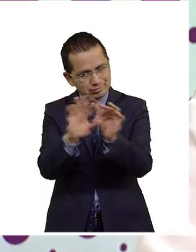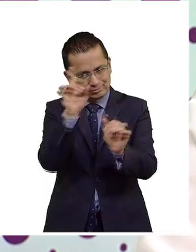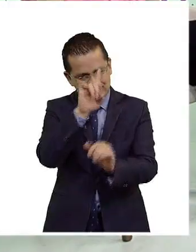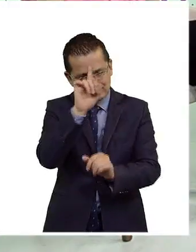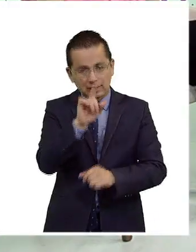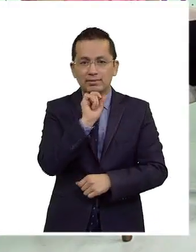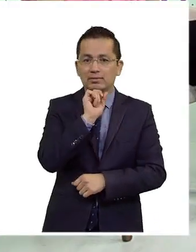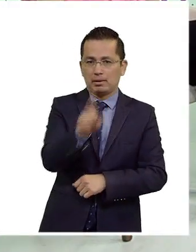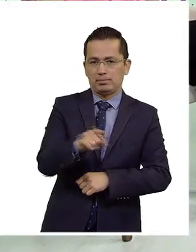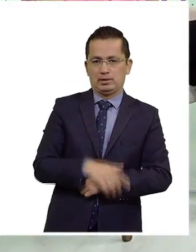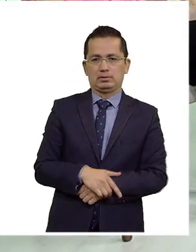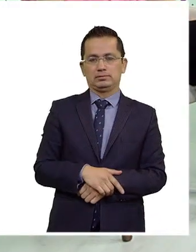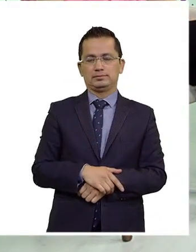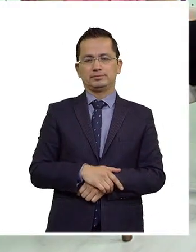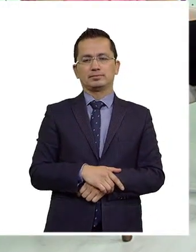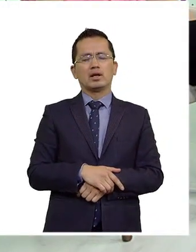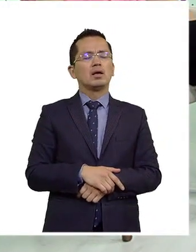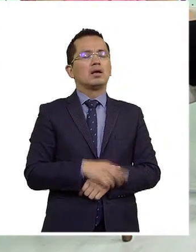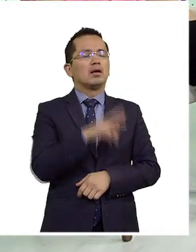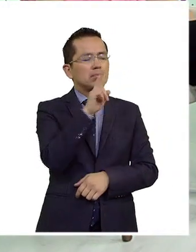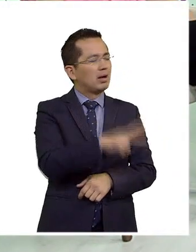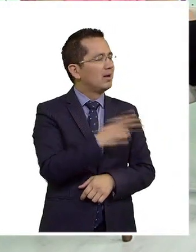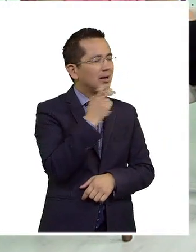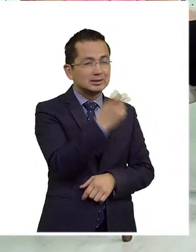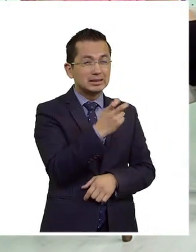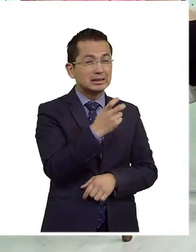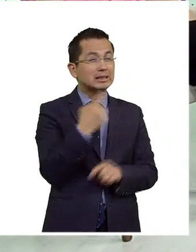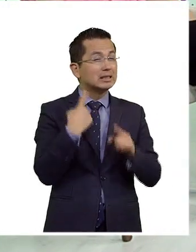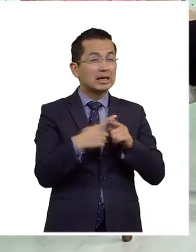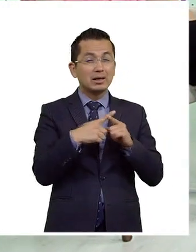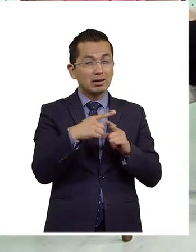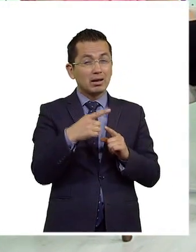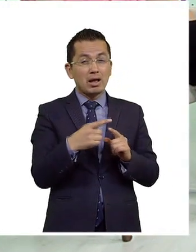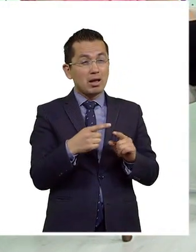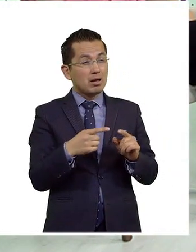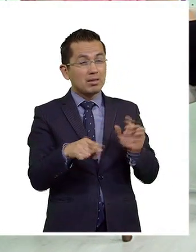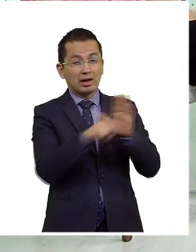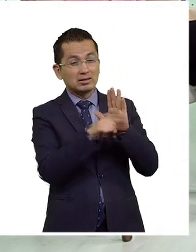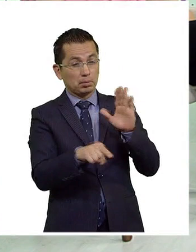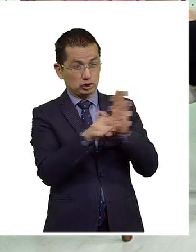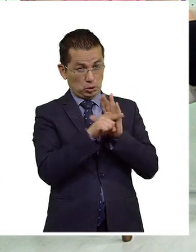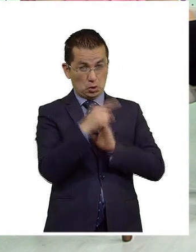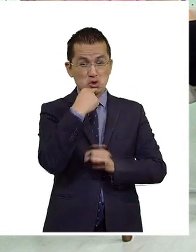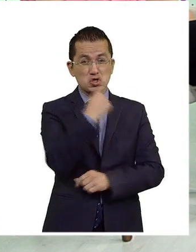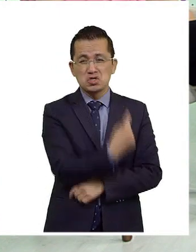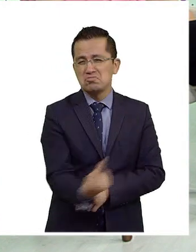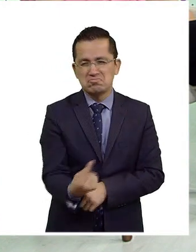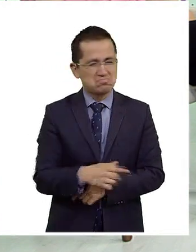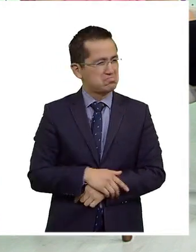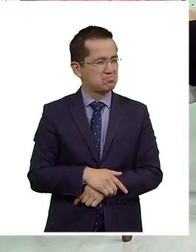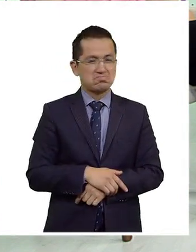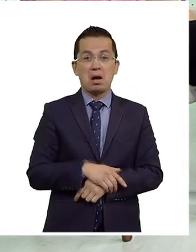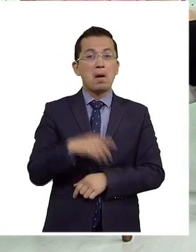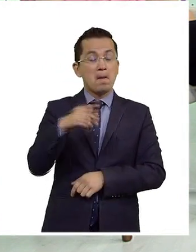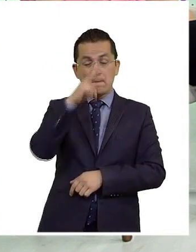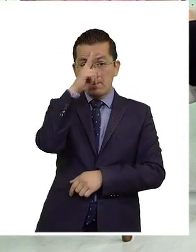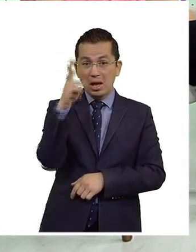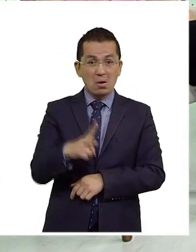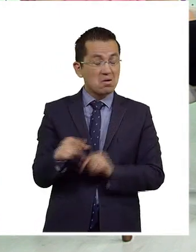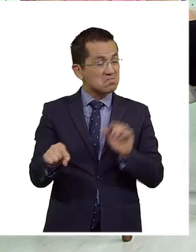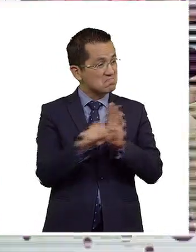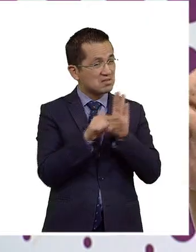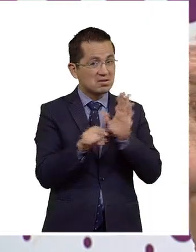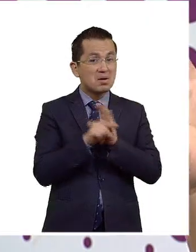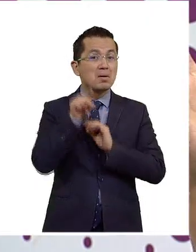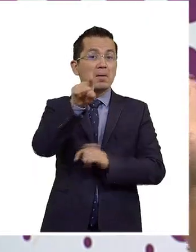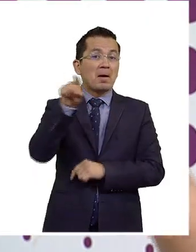no tiene ese problema. Claro. Sus prejuicios son mínimos comparados con el de sus papás. Así es. Claro. Entonces, de ahí ves